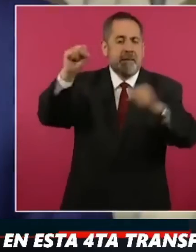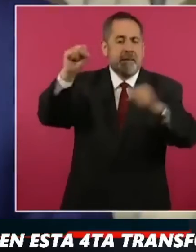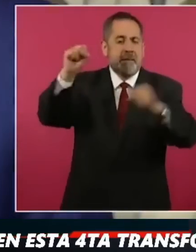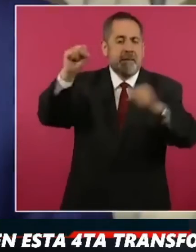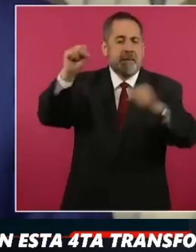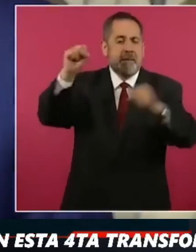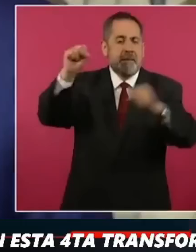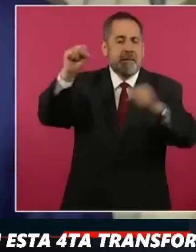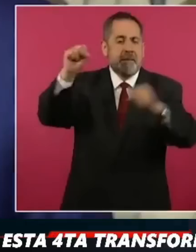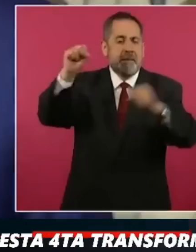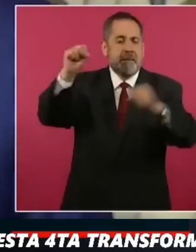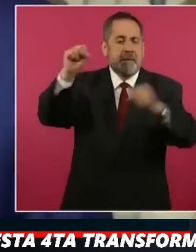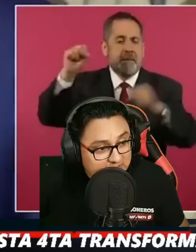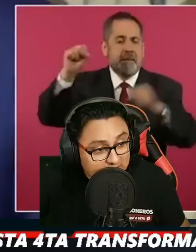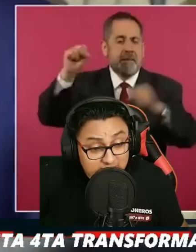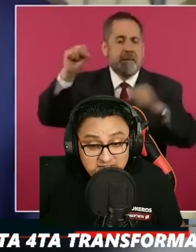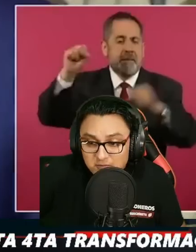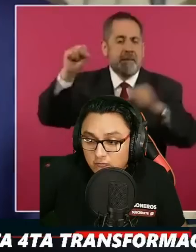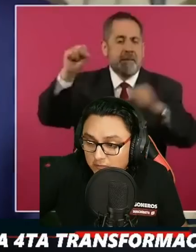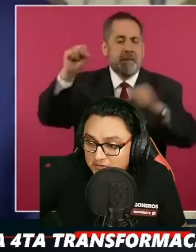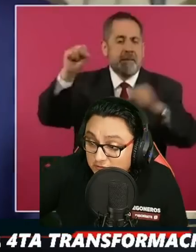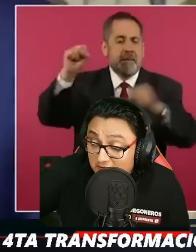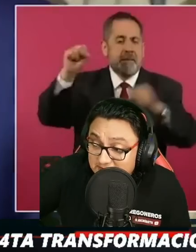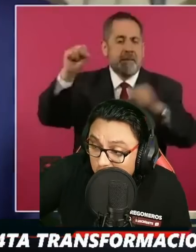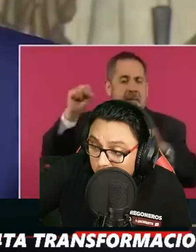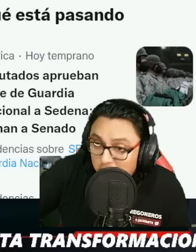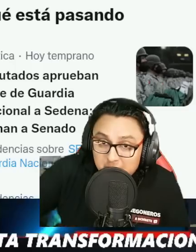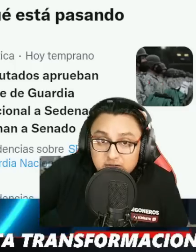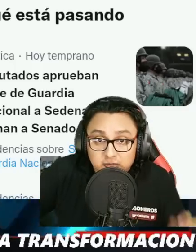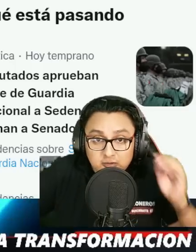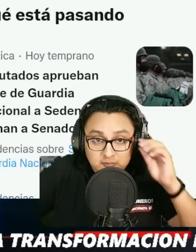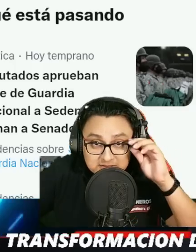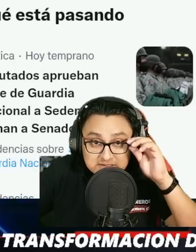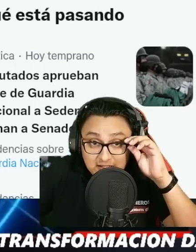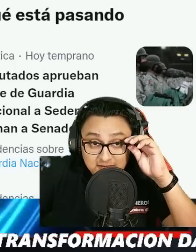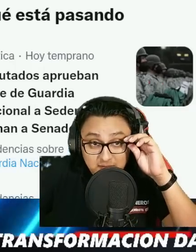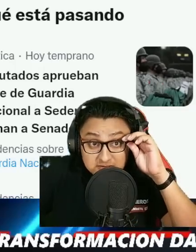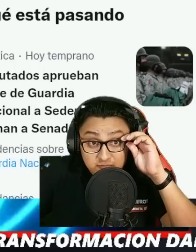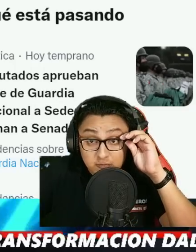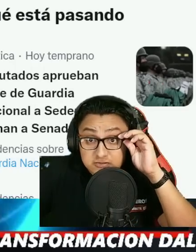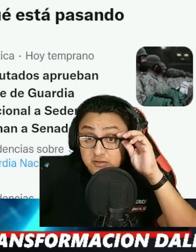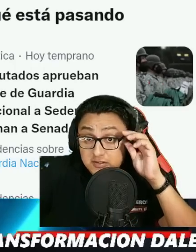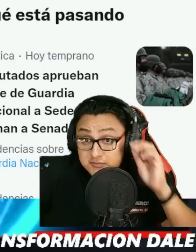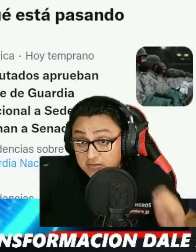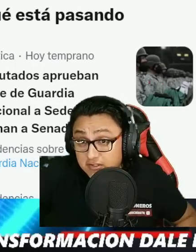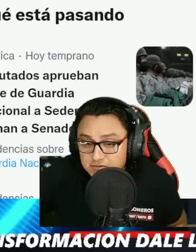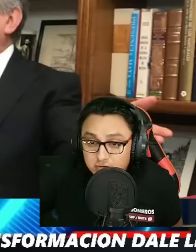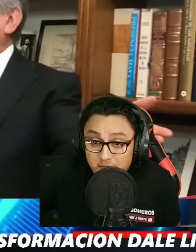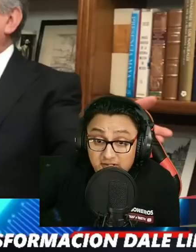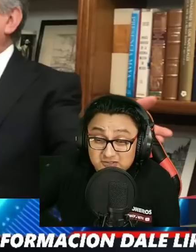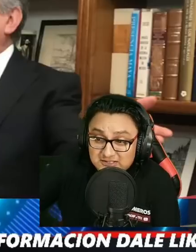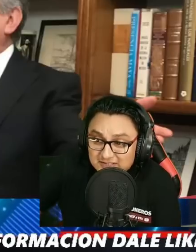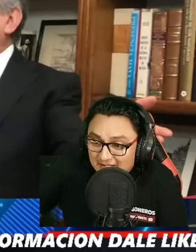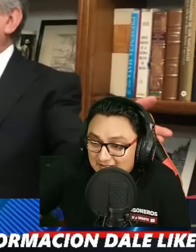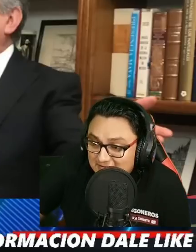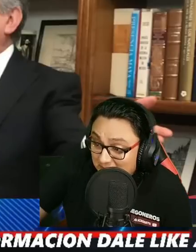Ahí lo tienen, mis estimados pregoneros. Pues hasta aquí esta videoinformación que les traigo por el momento. Más adelante, más información y más videos. Dejen sus